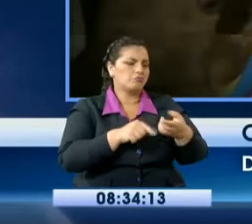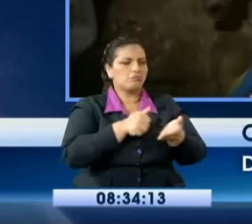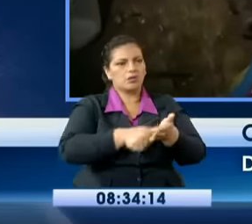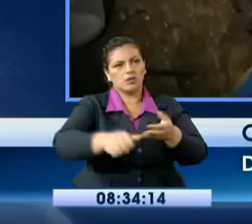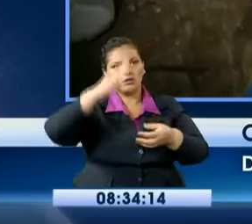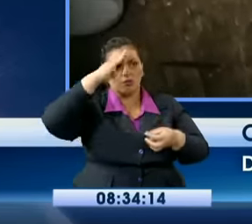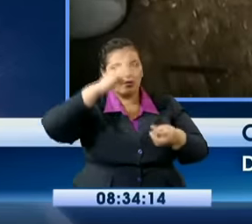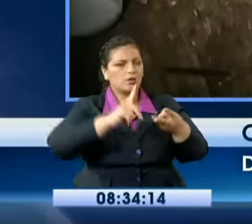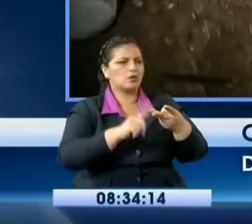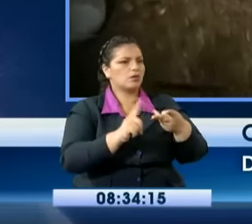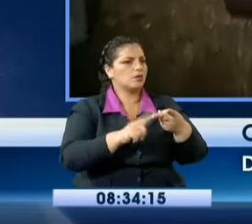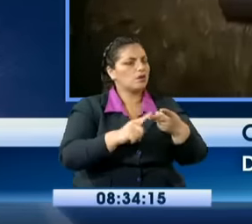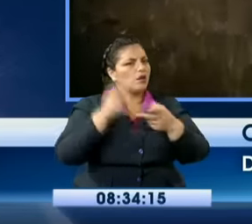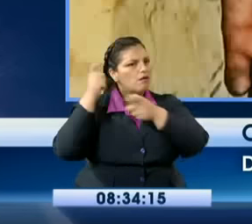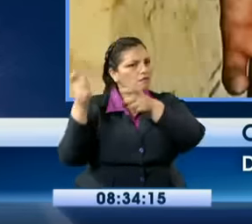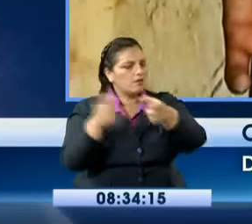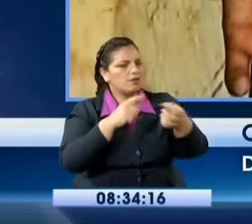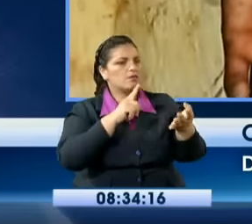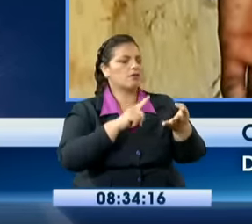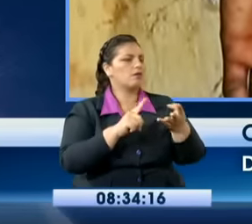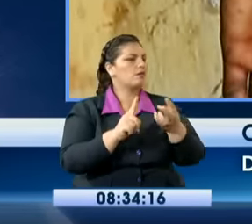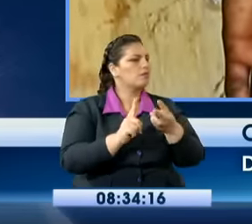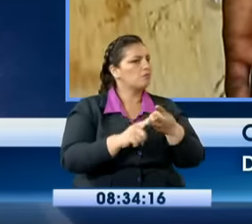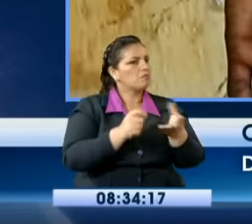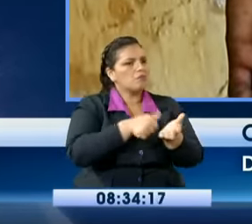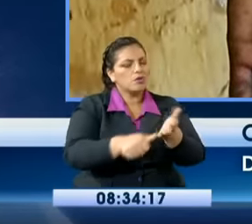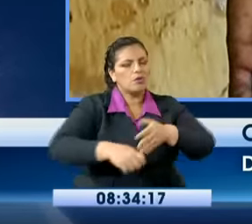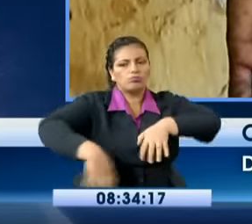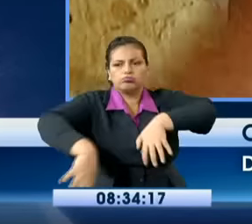por Ministerio Coordinador de Seguridad y, repito, por todas las